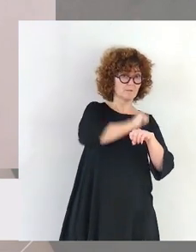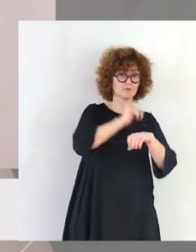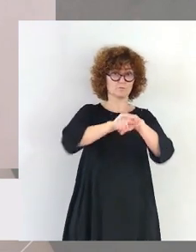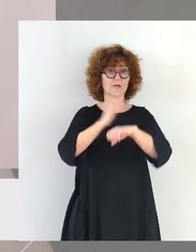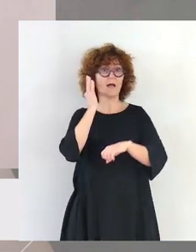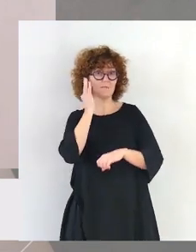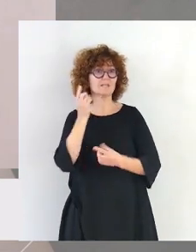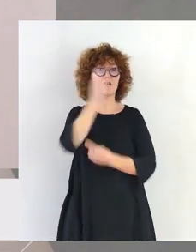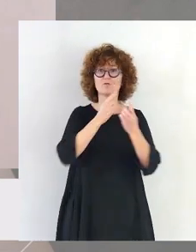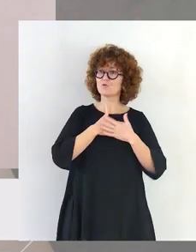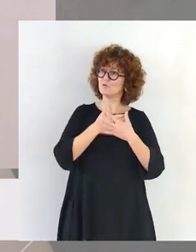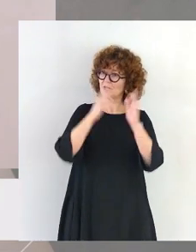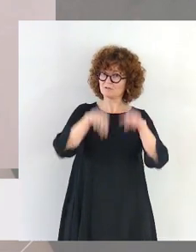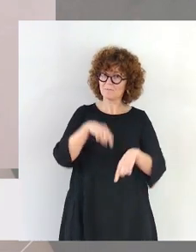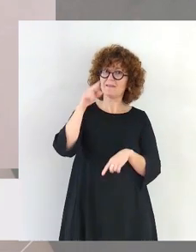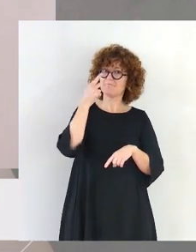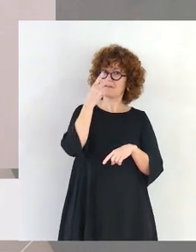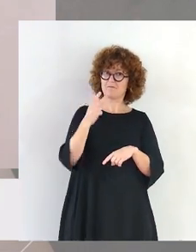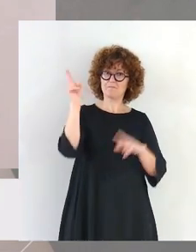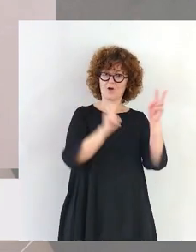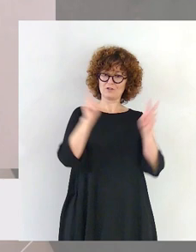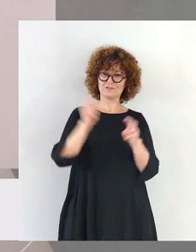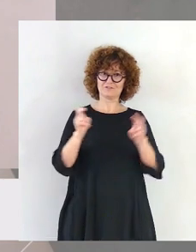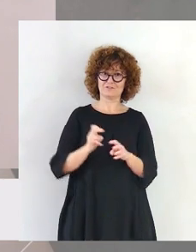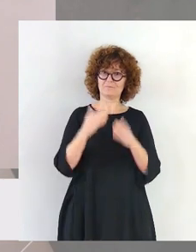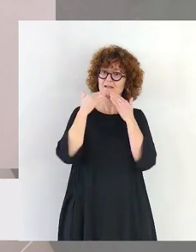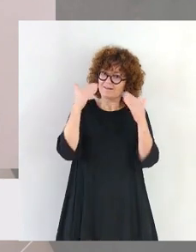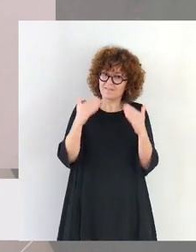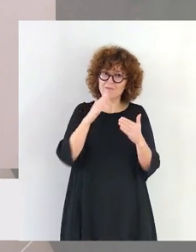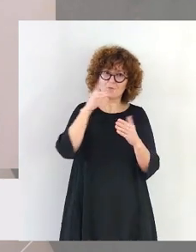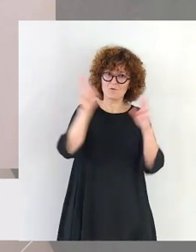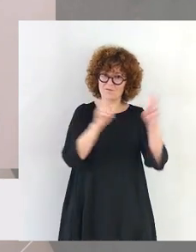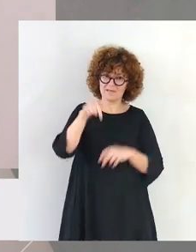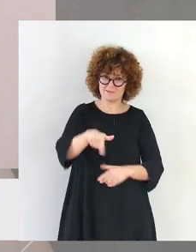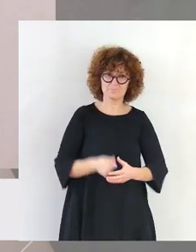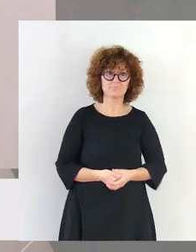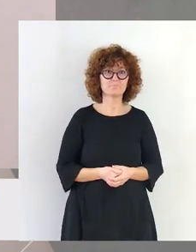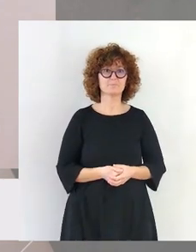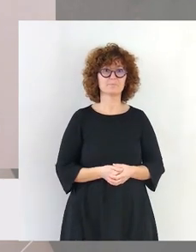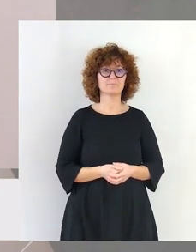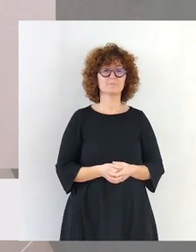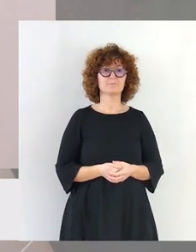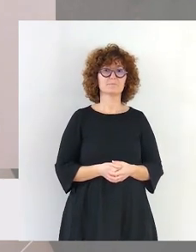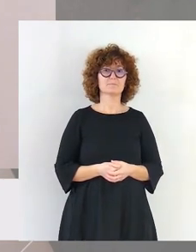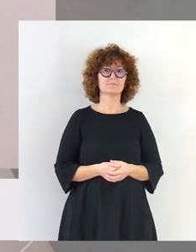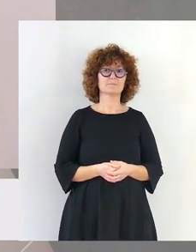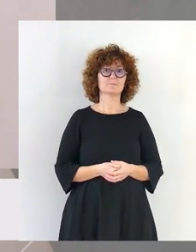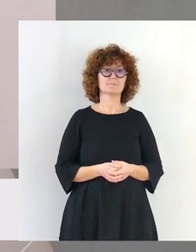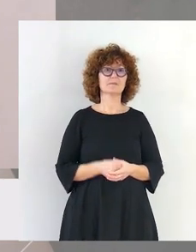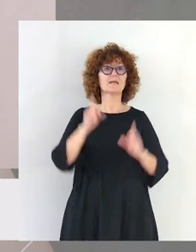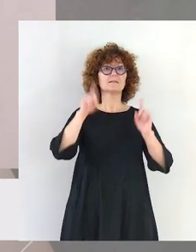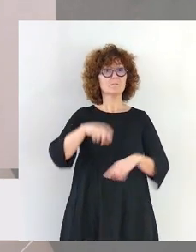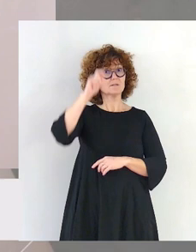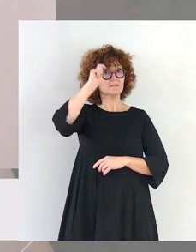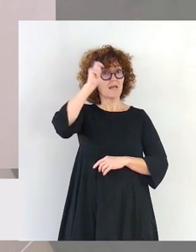algunos voluntarios también que vemos aquí y muy agradecidos de teneros con nosotros eh y un saludo a